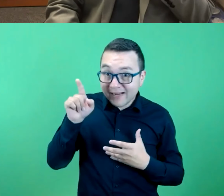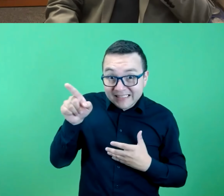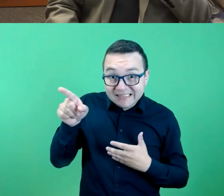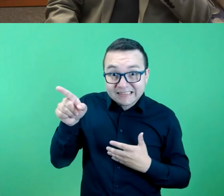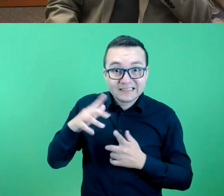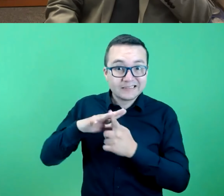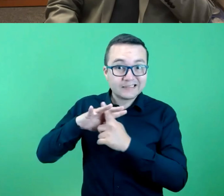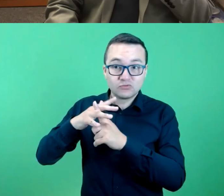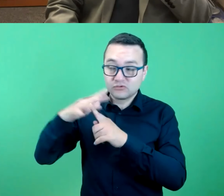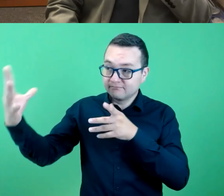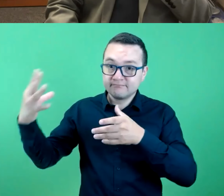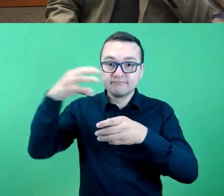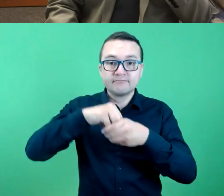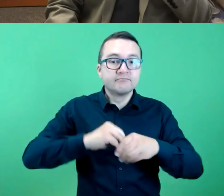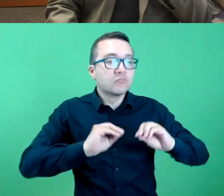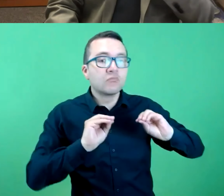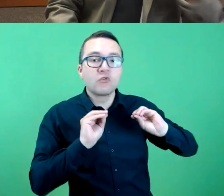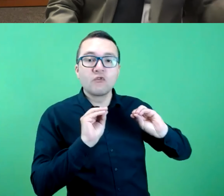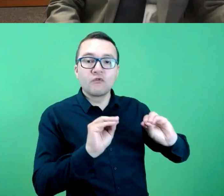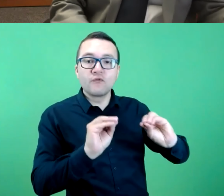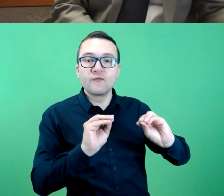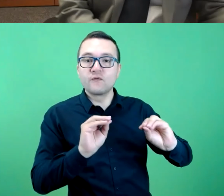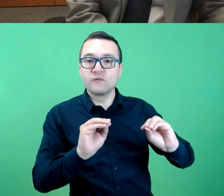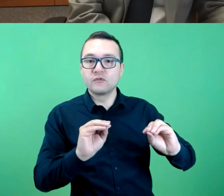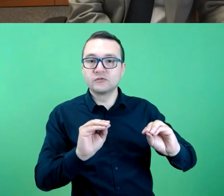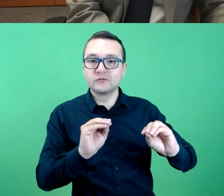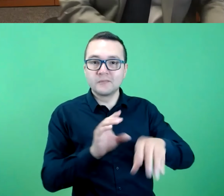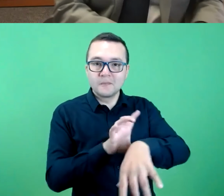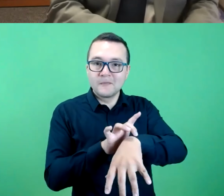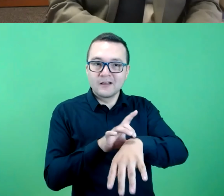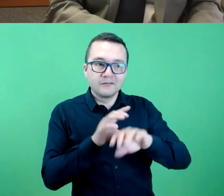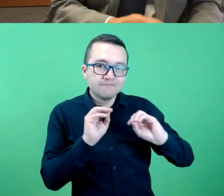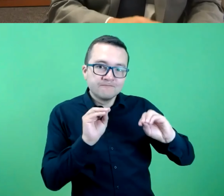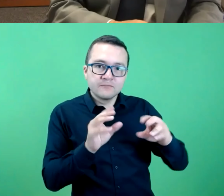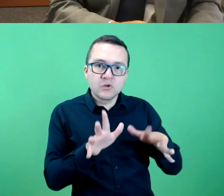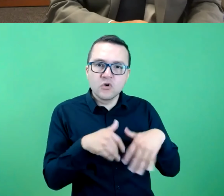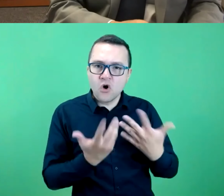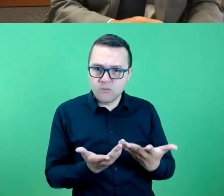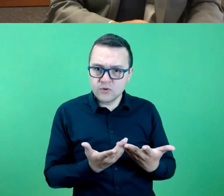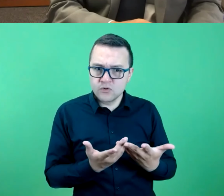los programas de formación, ¿cómo se transmitirían? ¿Se habla de ello?